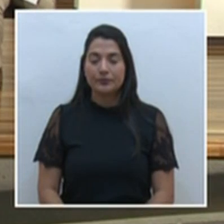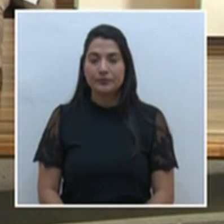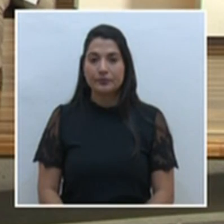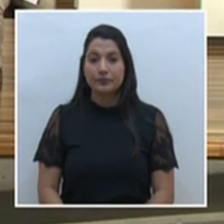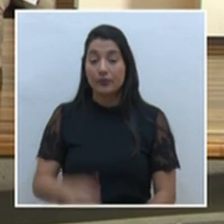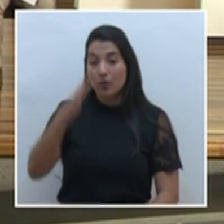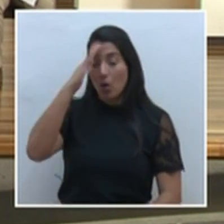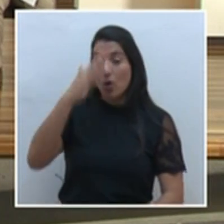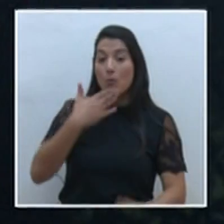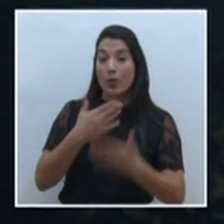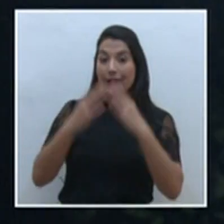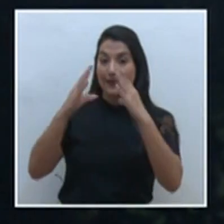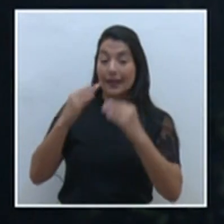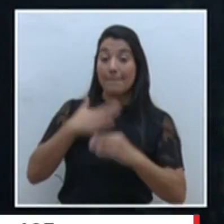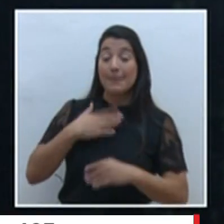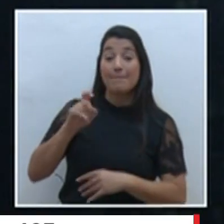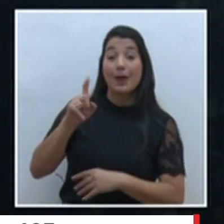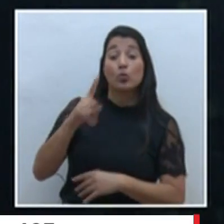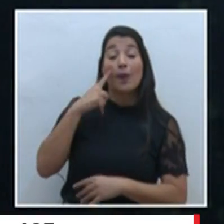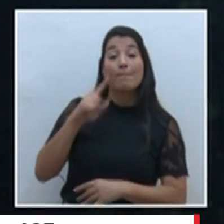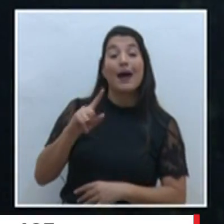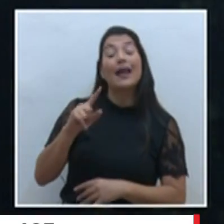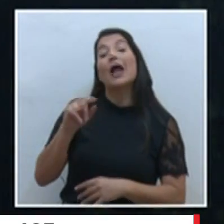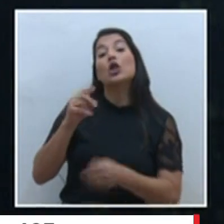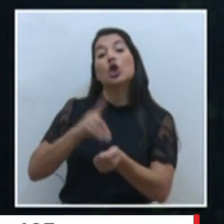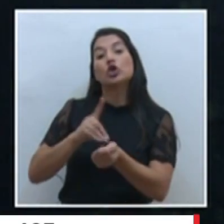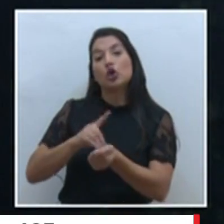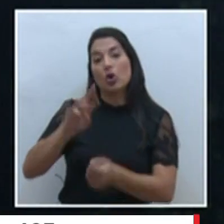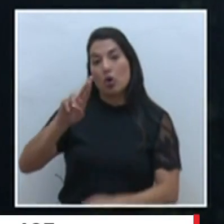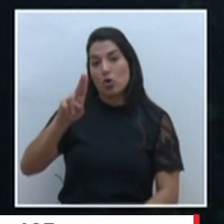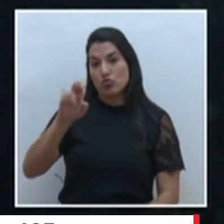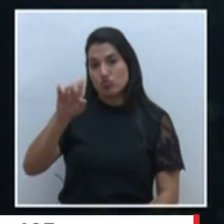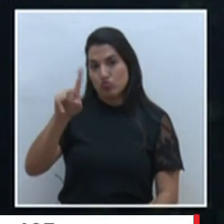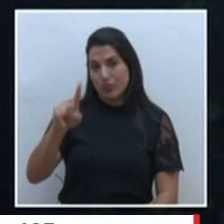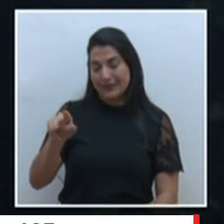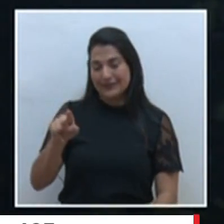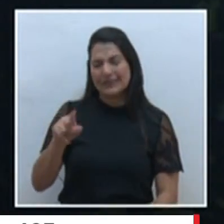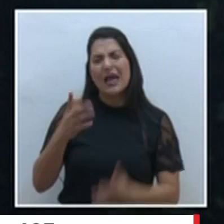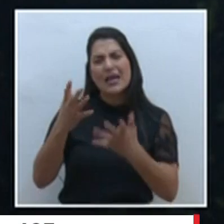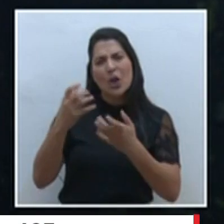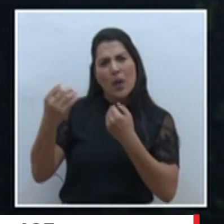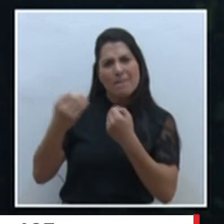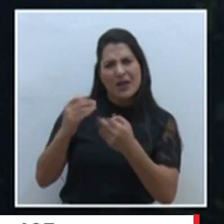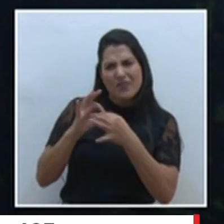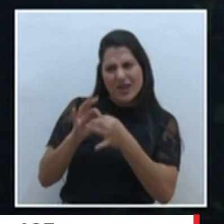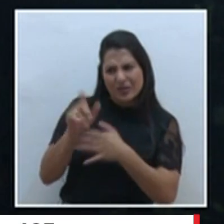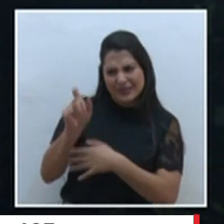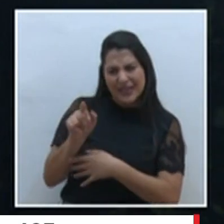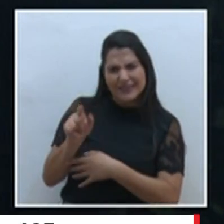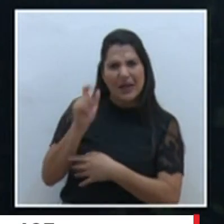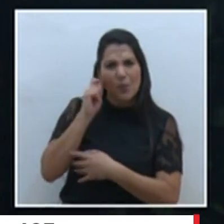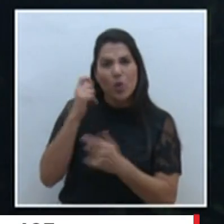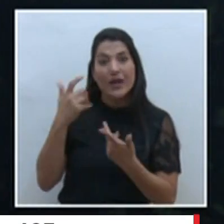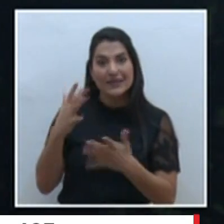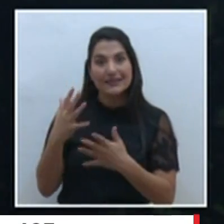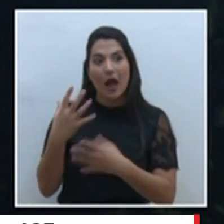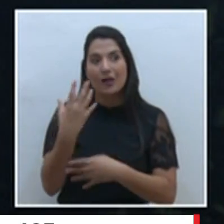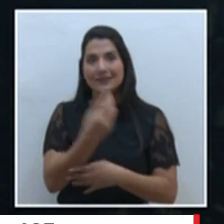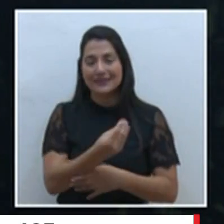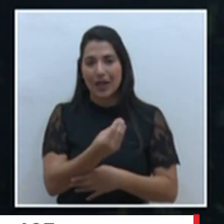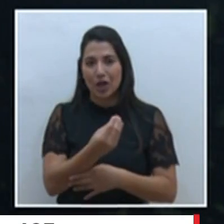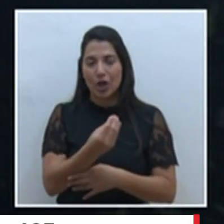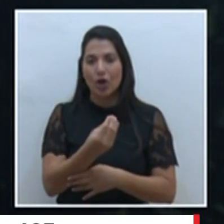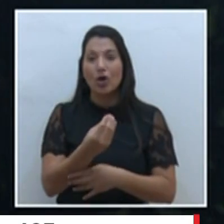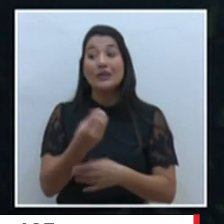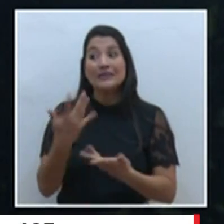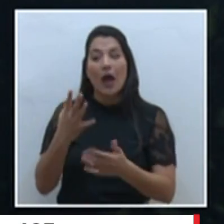Hola, buenas tardes. Para don Mario sería. Don Mario, quería que me hablara un poco de esta paciente que ya logran dar de alta, a la que le aplicaron el